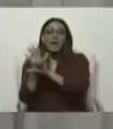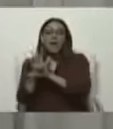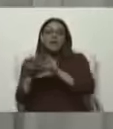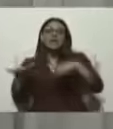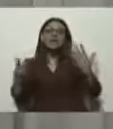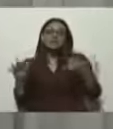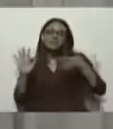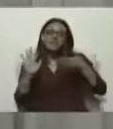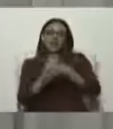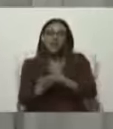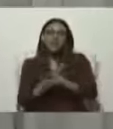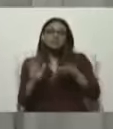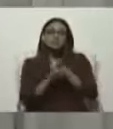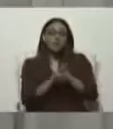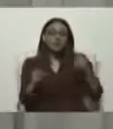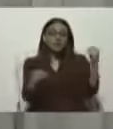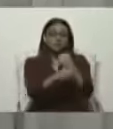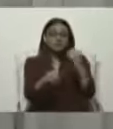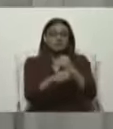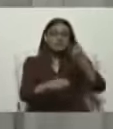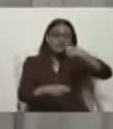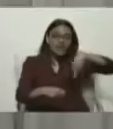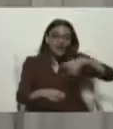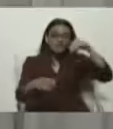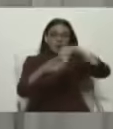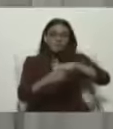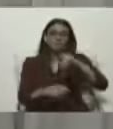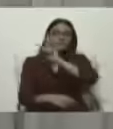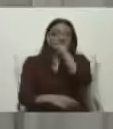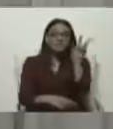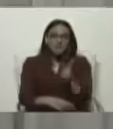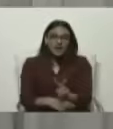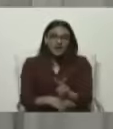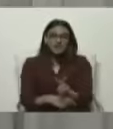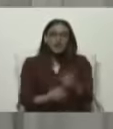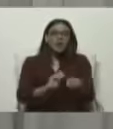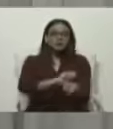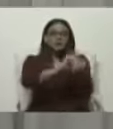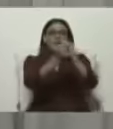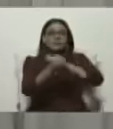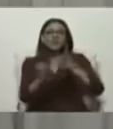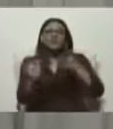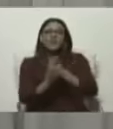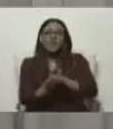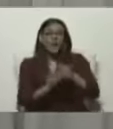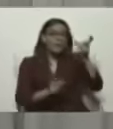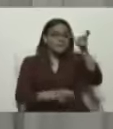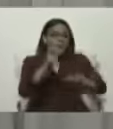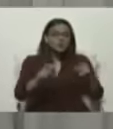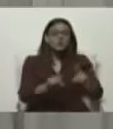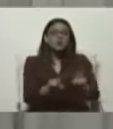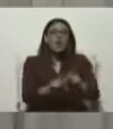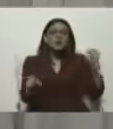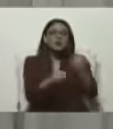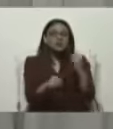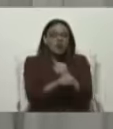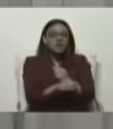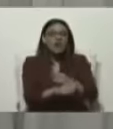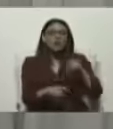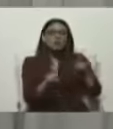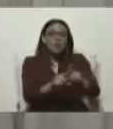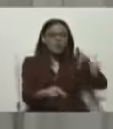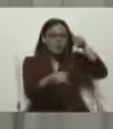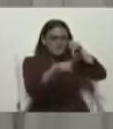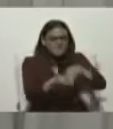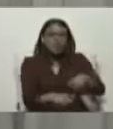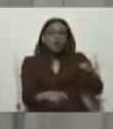materia de empleo tiene la República Bolivariana de Venezuela para convertir en mano de obra esclava. Cada vez que usted oiga,